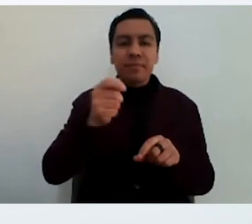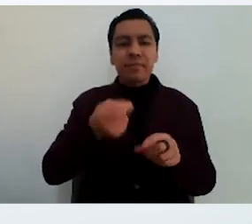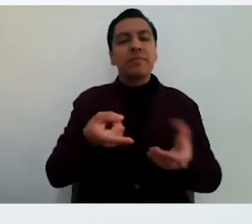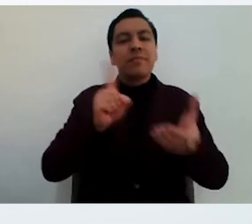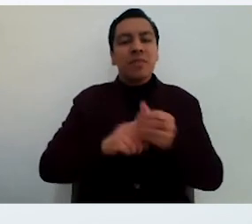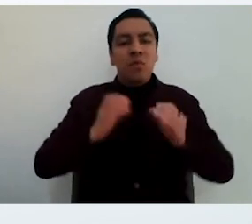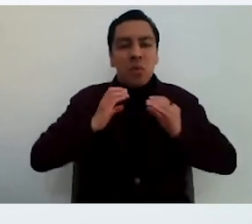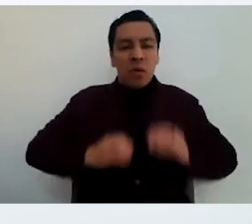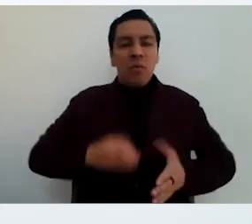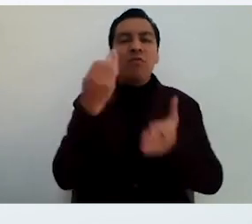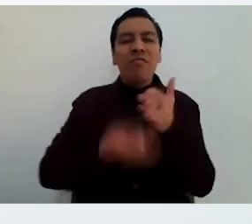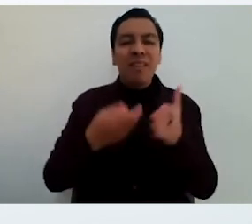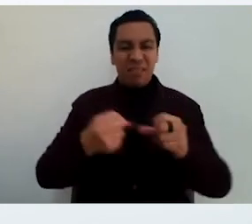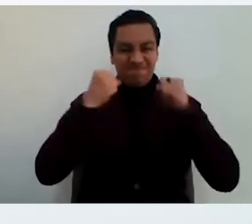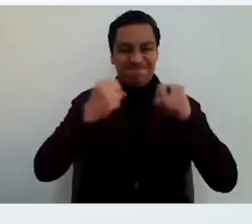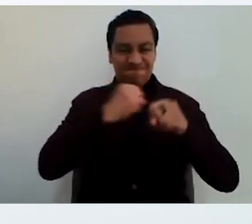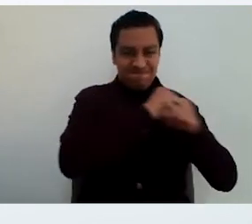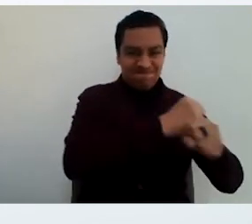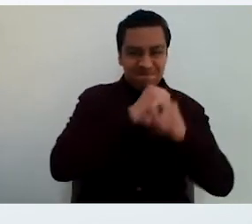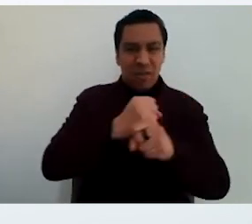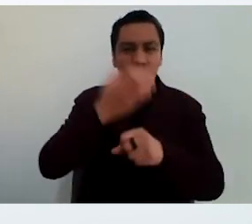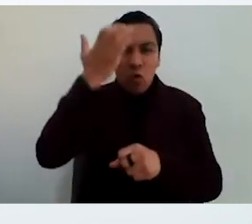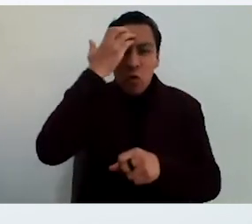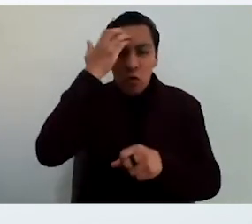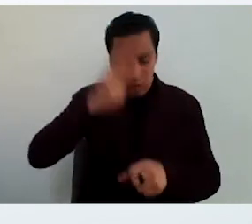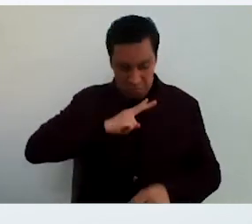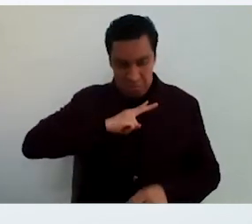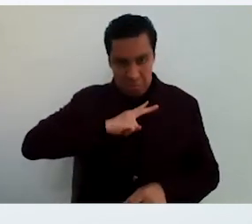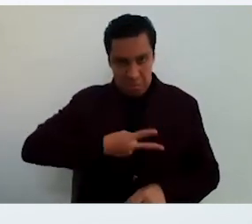Y la otra parte, la otra pregunta tenía que ver con el grupo social, ¿no?